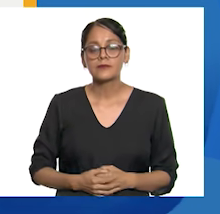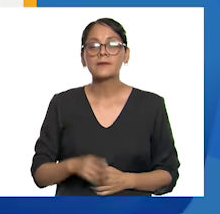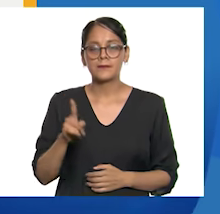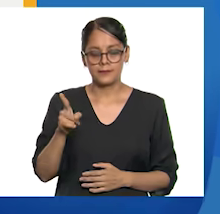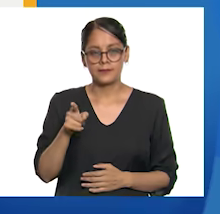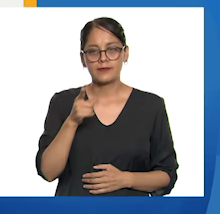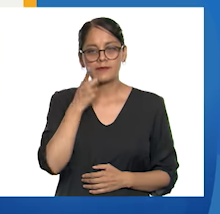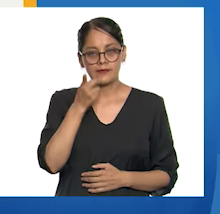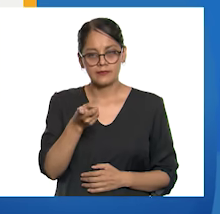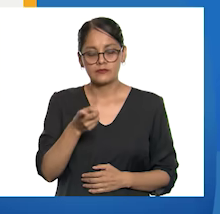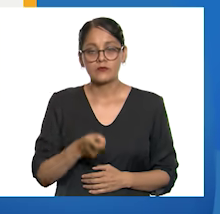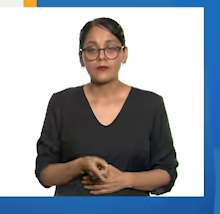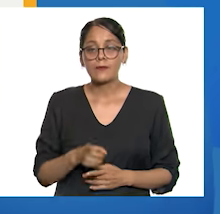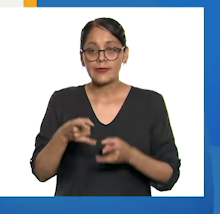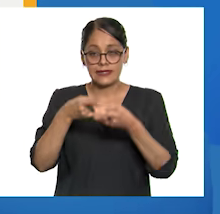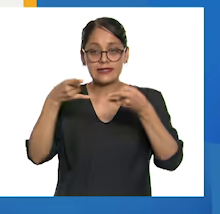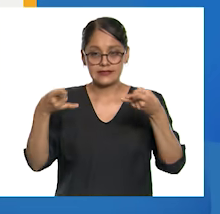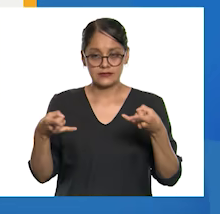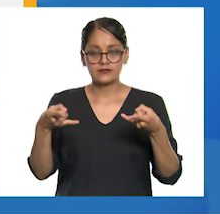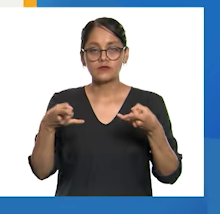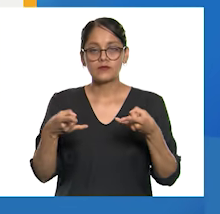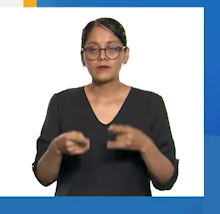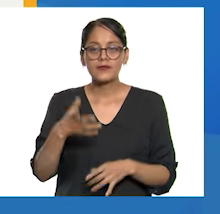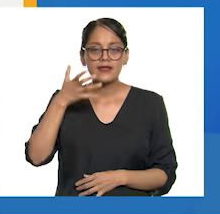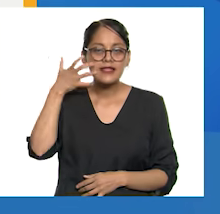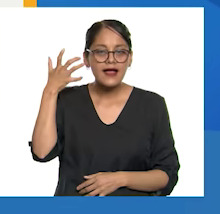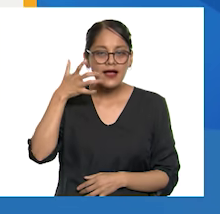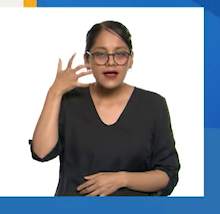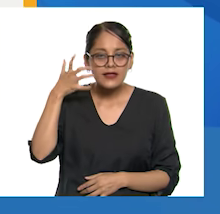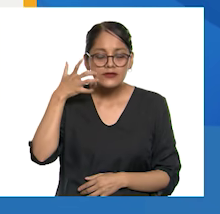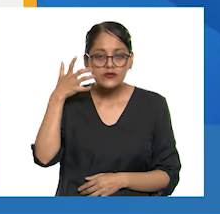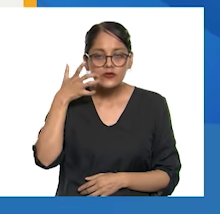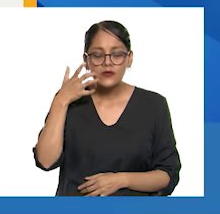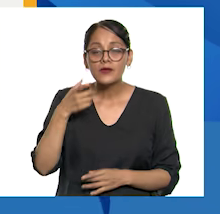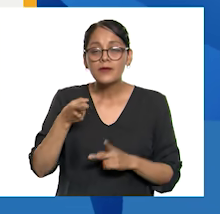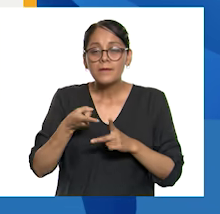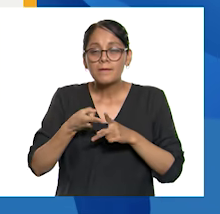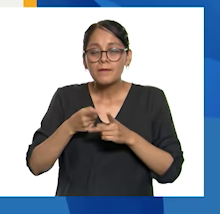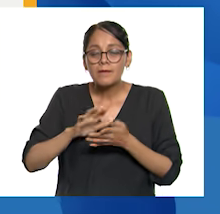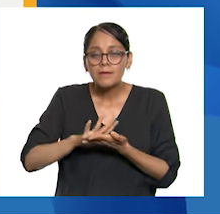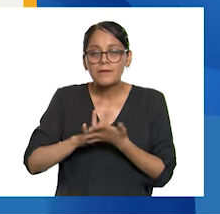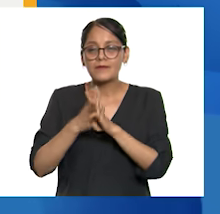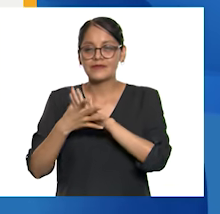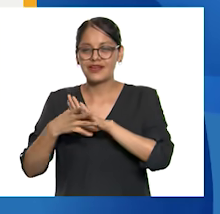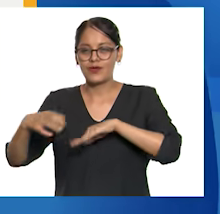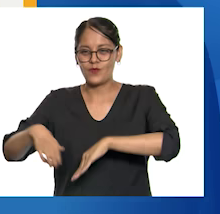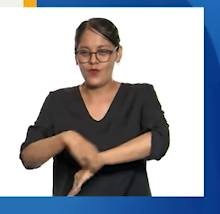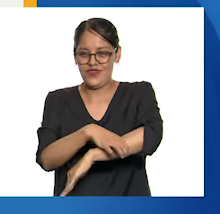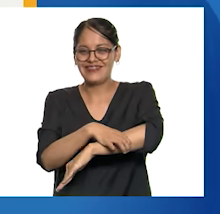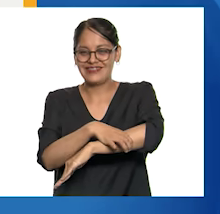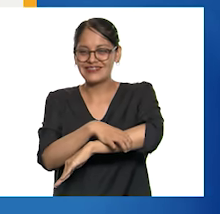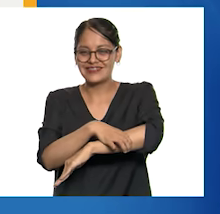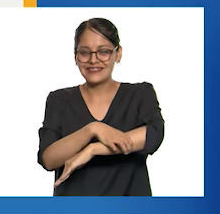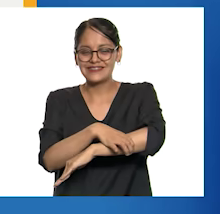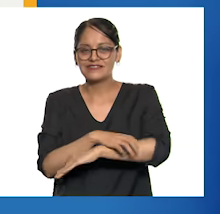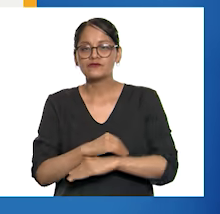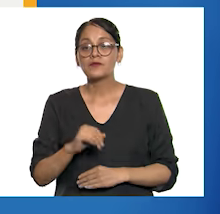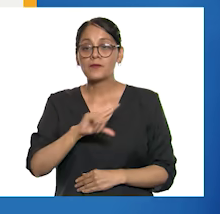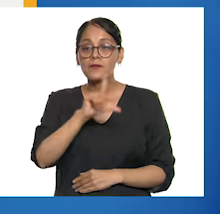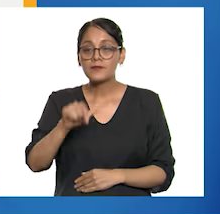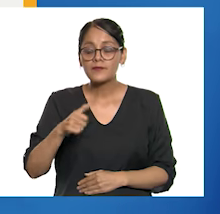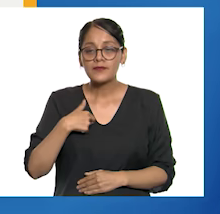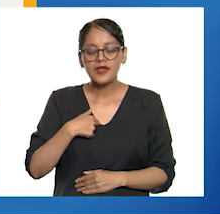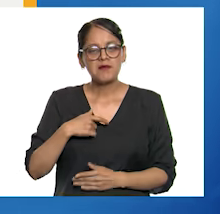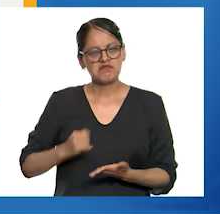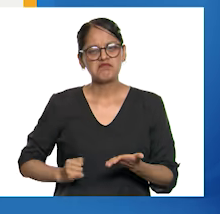Ah, pues después en el cuento el gato se convierte en un gato con botas y se dispone a realizar